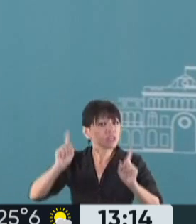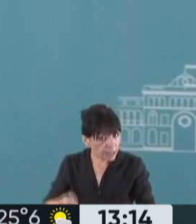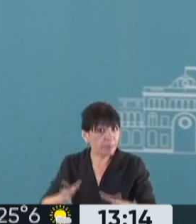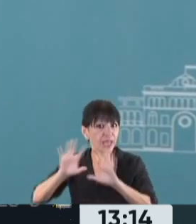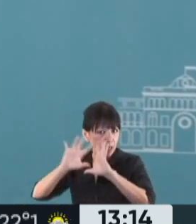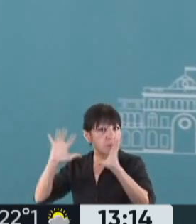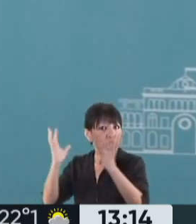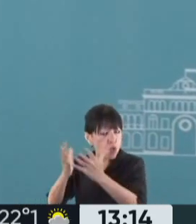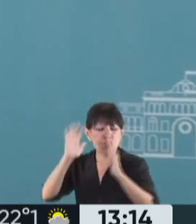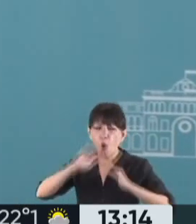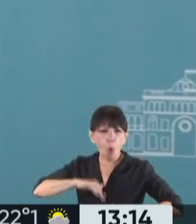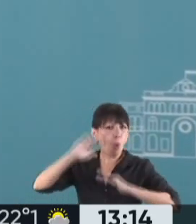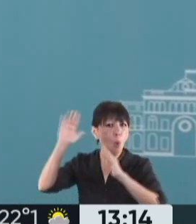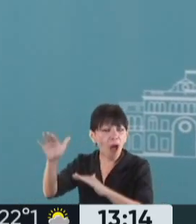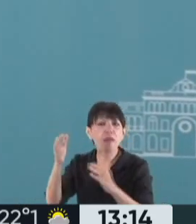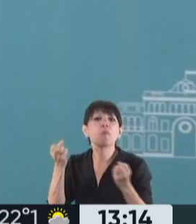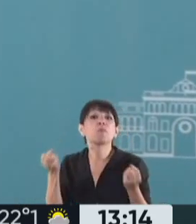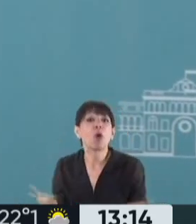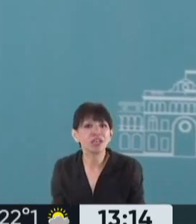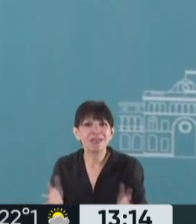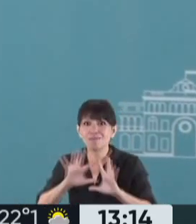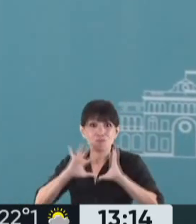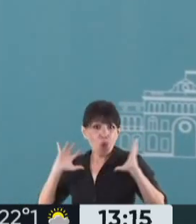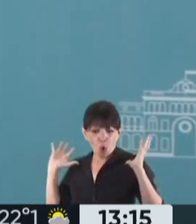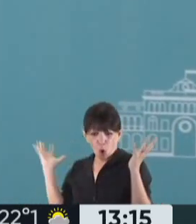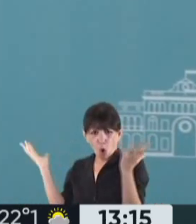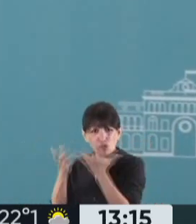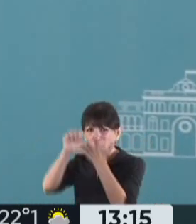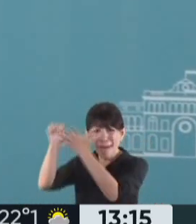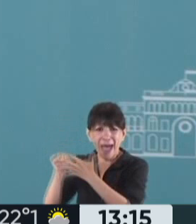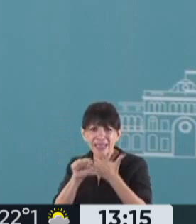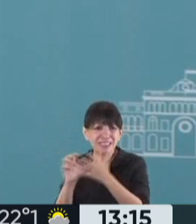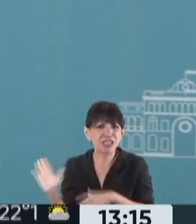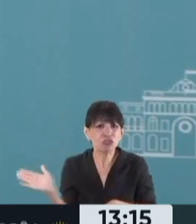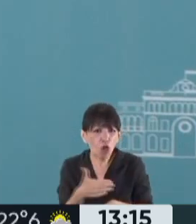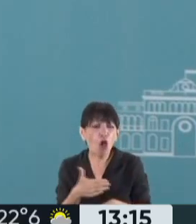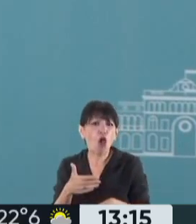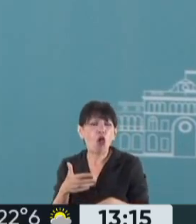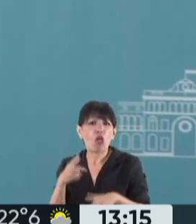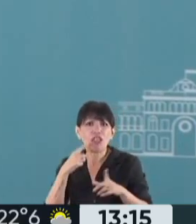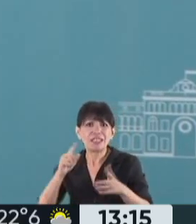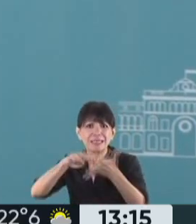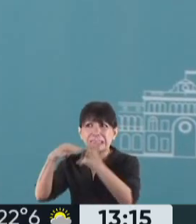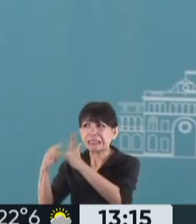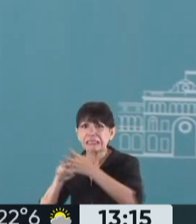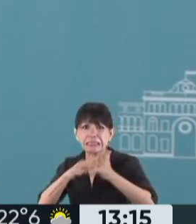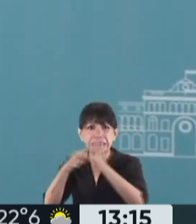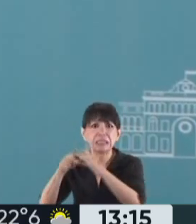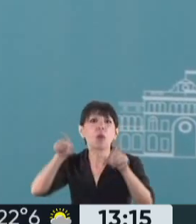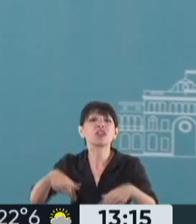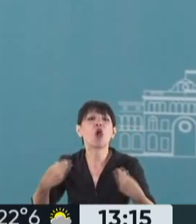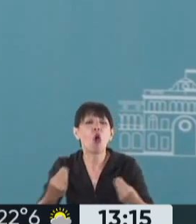parte del mundo porque hemos pasado por lo que el mundo está hablando de crisis concatenantes, ¿no? La